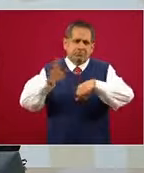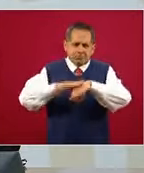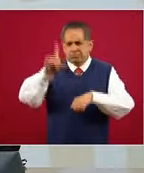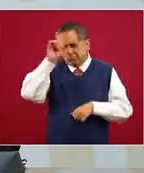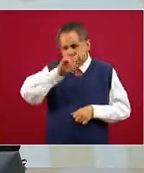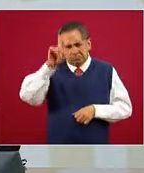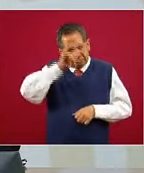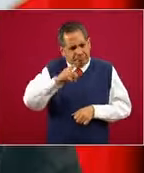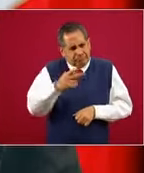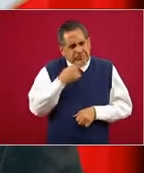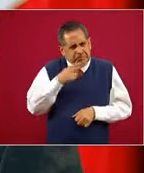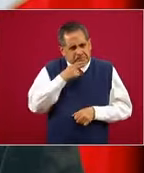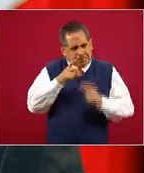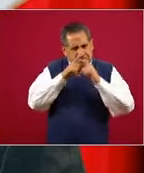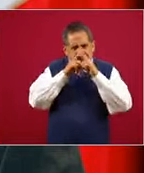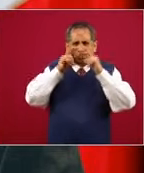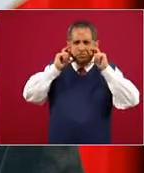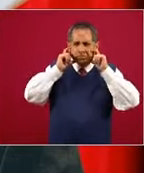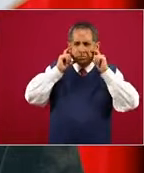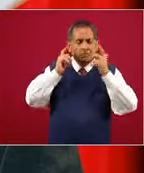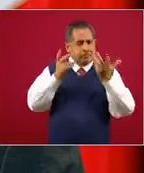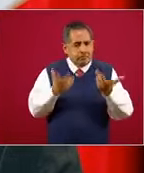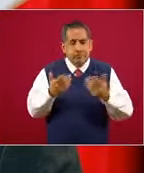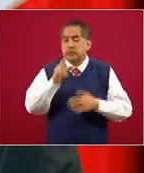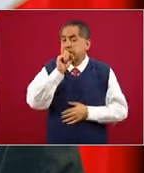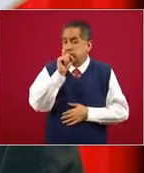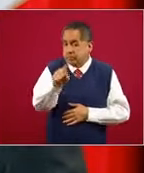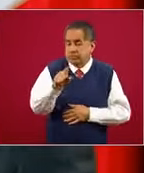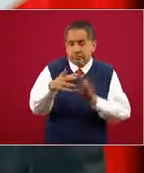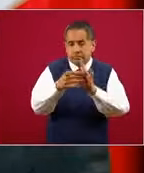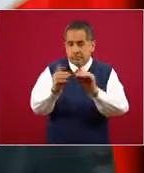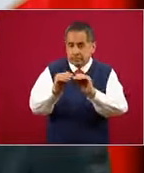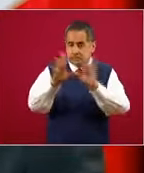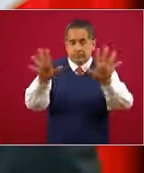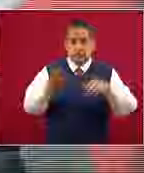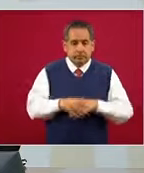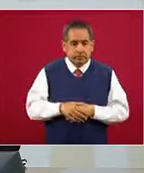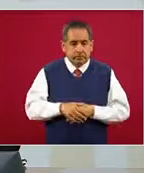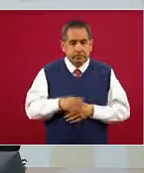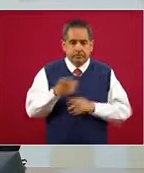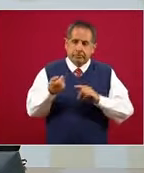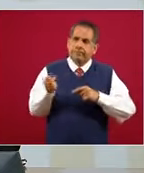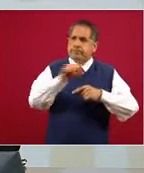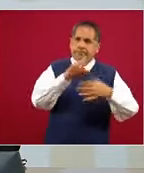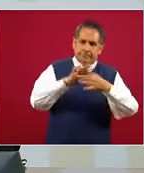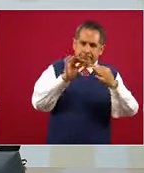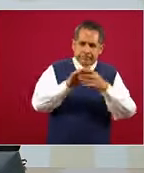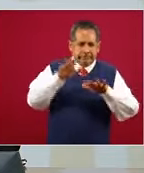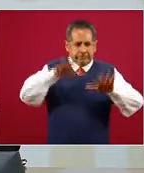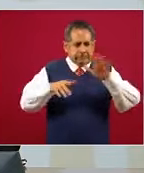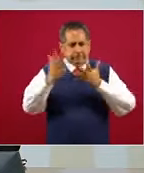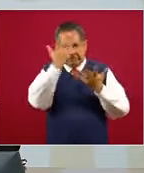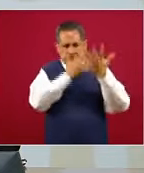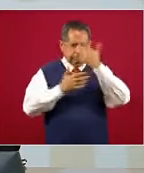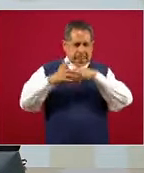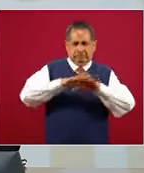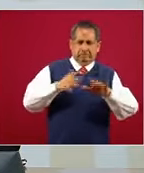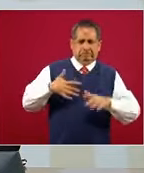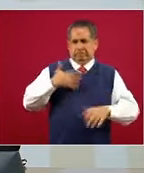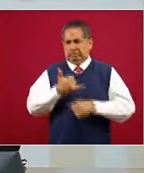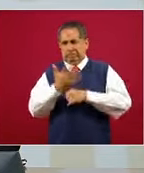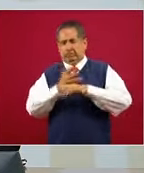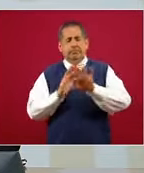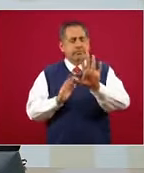el uso del cubrebocas. Pero hemos dejado también muy en claro, y aquí cuando viene esta otra explicación es donde algunas personas se